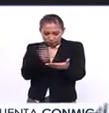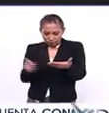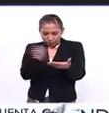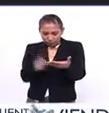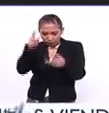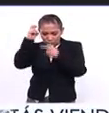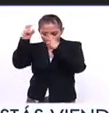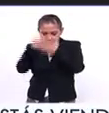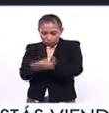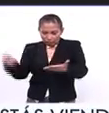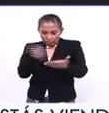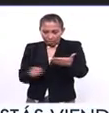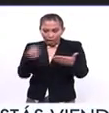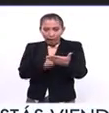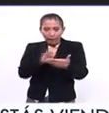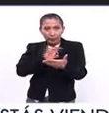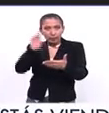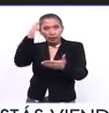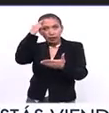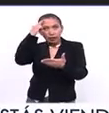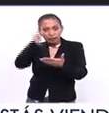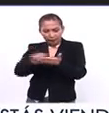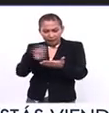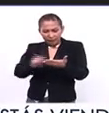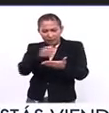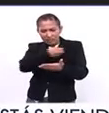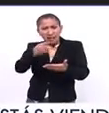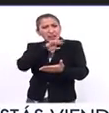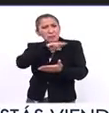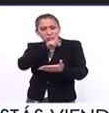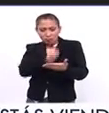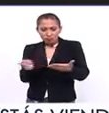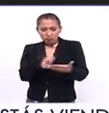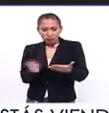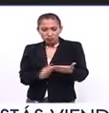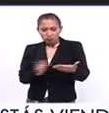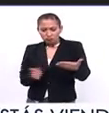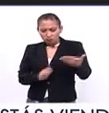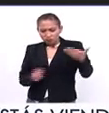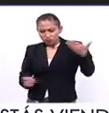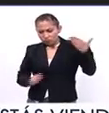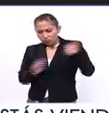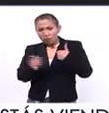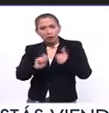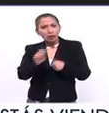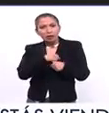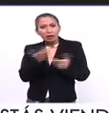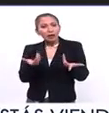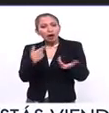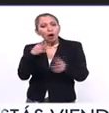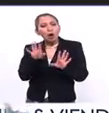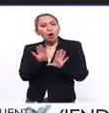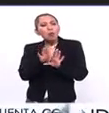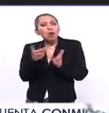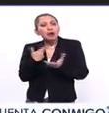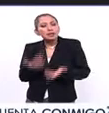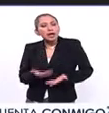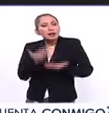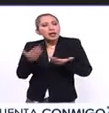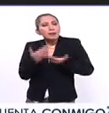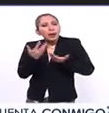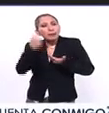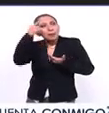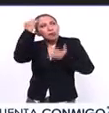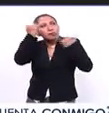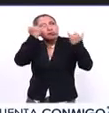sus sueños en cuanto los podía recordar y era rápido. Y creo que sí lo hacía como una manera de estimular el